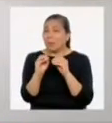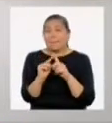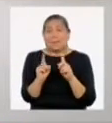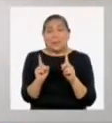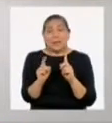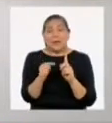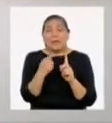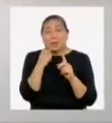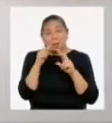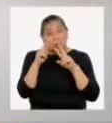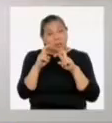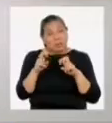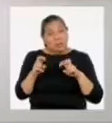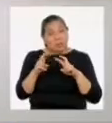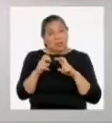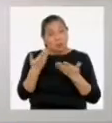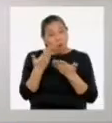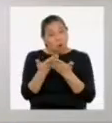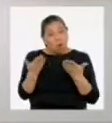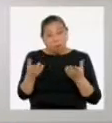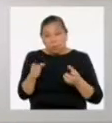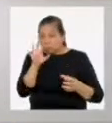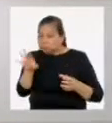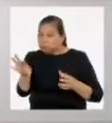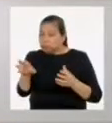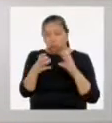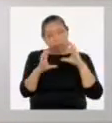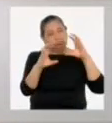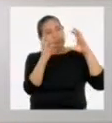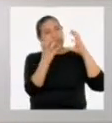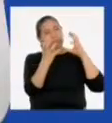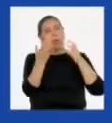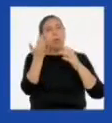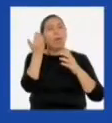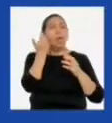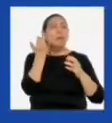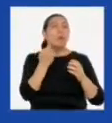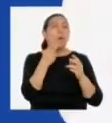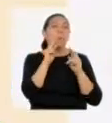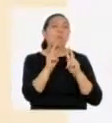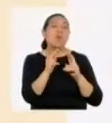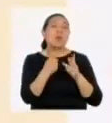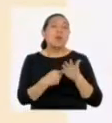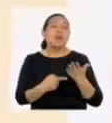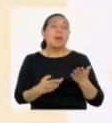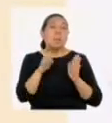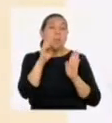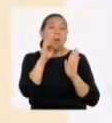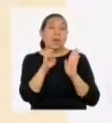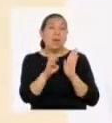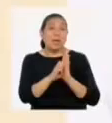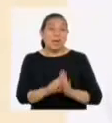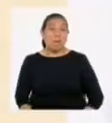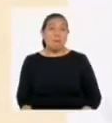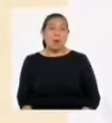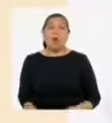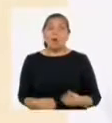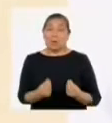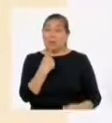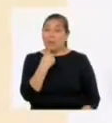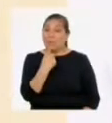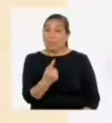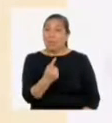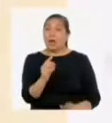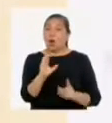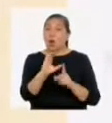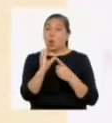curanderas, según el análisis de los objetos encontrados en sus tumbas. Por ejemplo, como